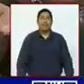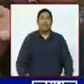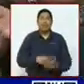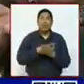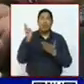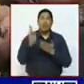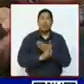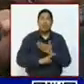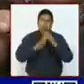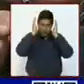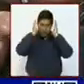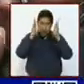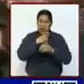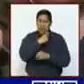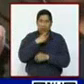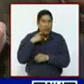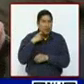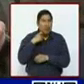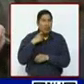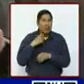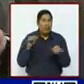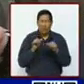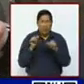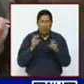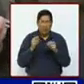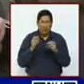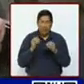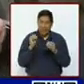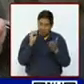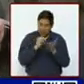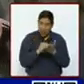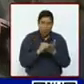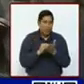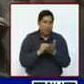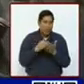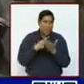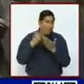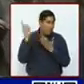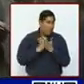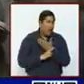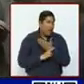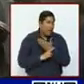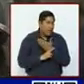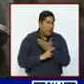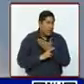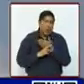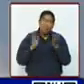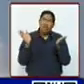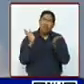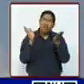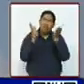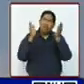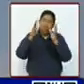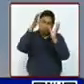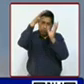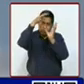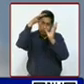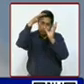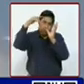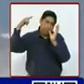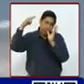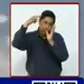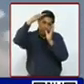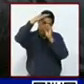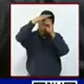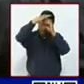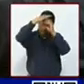de atención de las sequías, también se ha implementado el plan de la estimulación de las nubes para generar